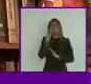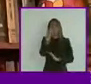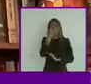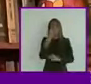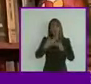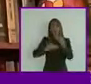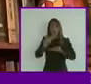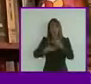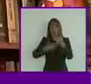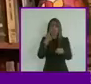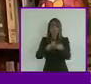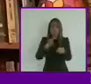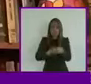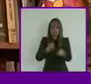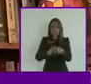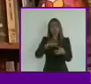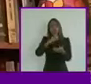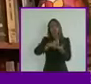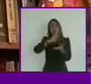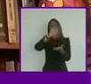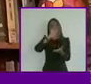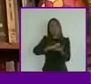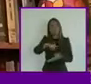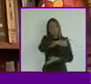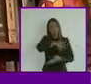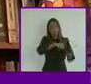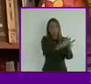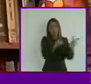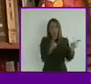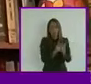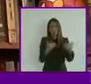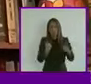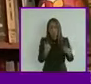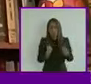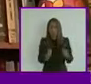causas de enfermedad y discapacidad entre los adolescentes.